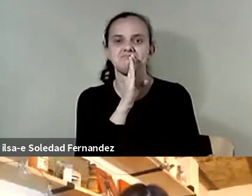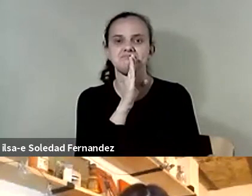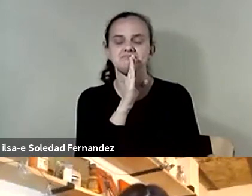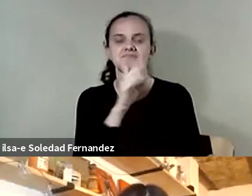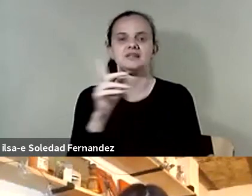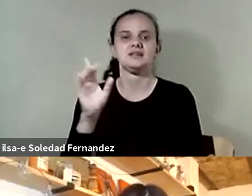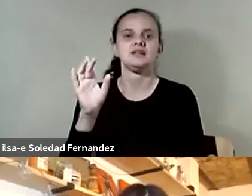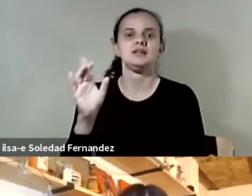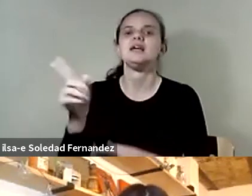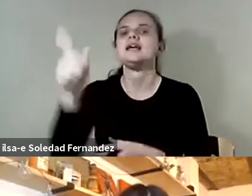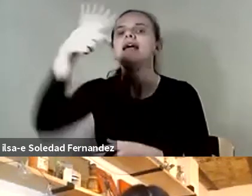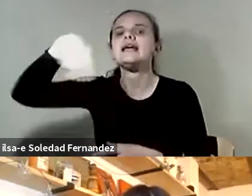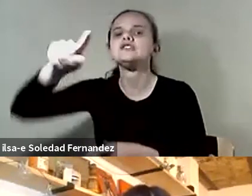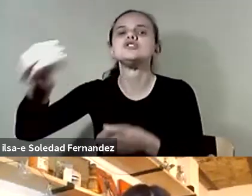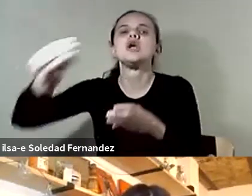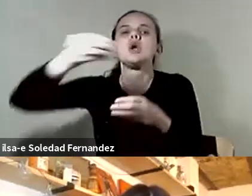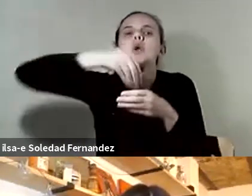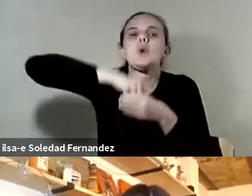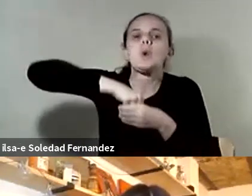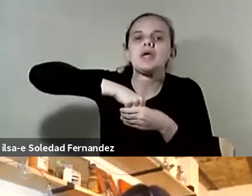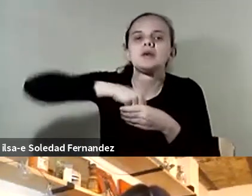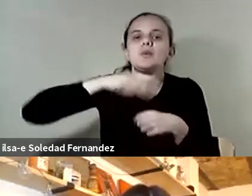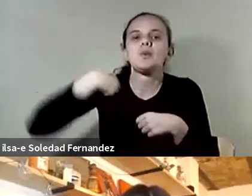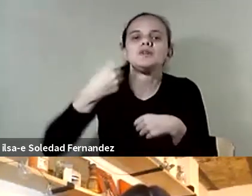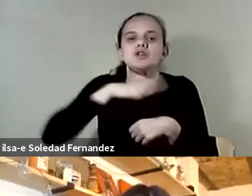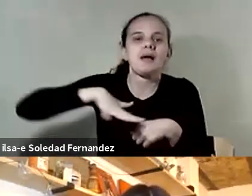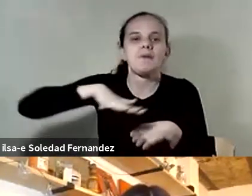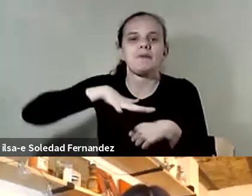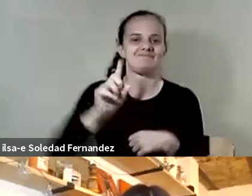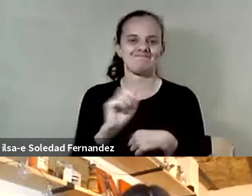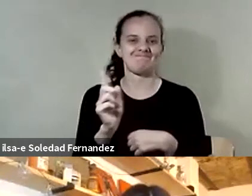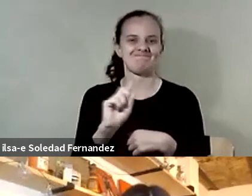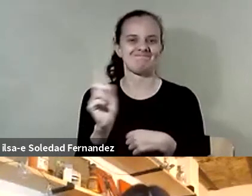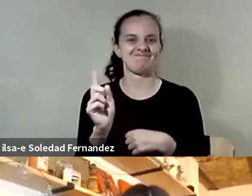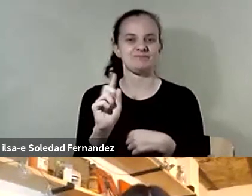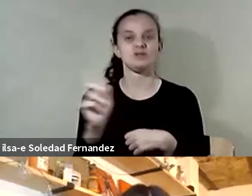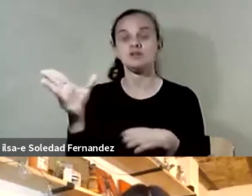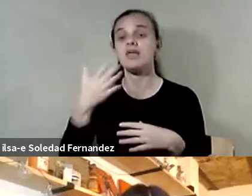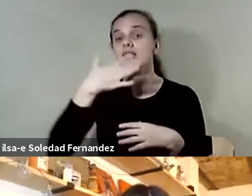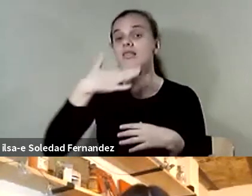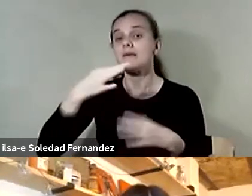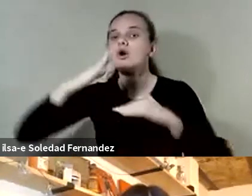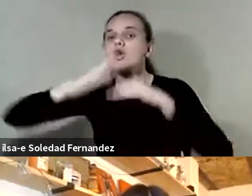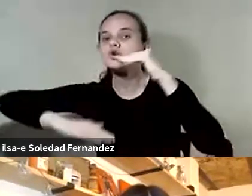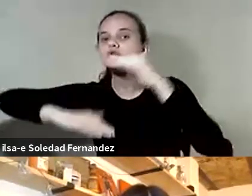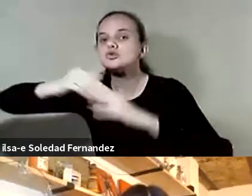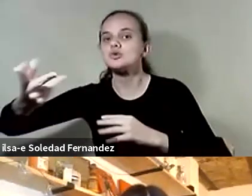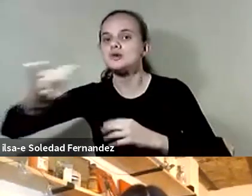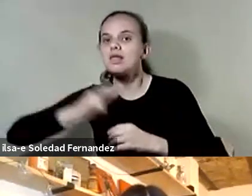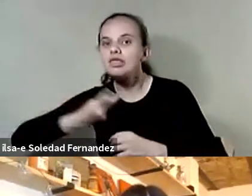que hay que incluirlos en los ambientes en los que estamos. No, no, no. Tenemos que construir un ambiente entre todas las